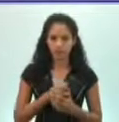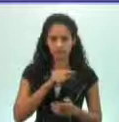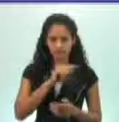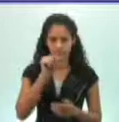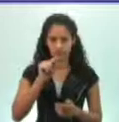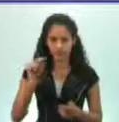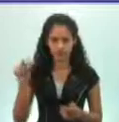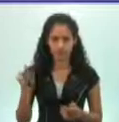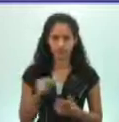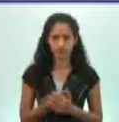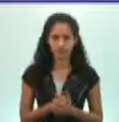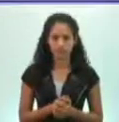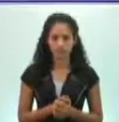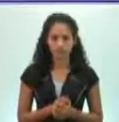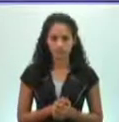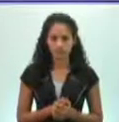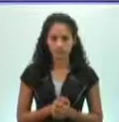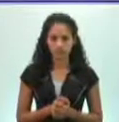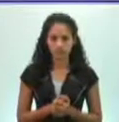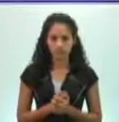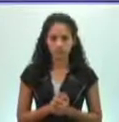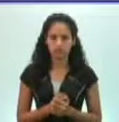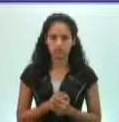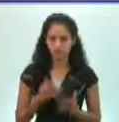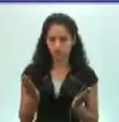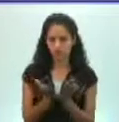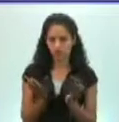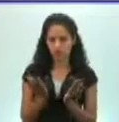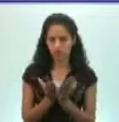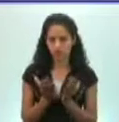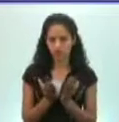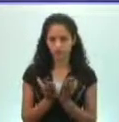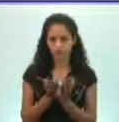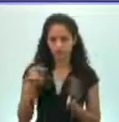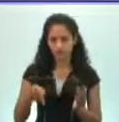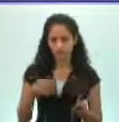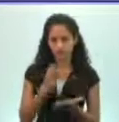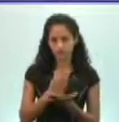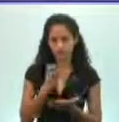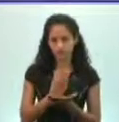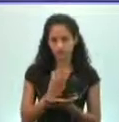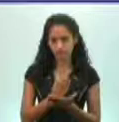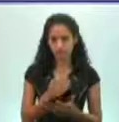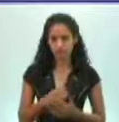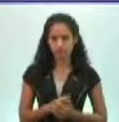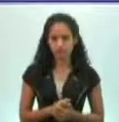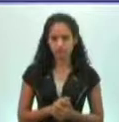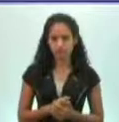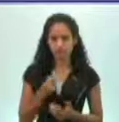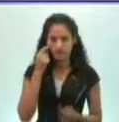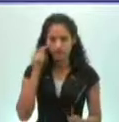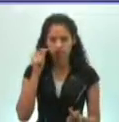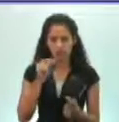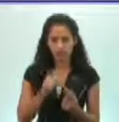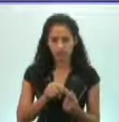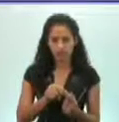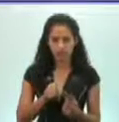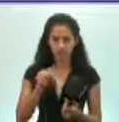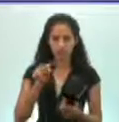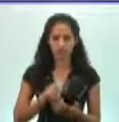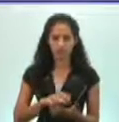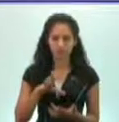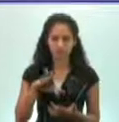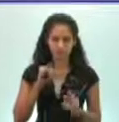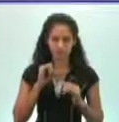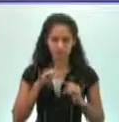gráficos, que estaremos estudiando en nuestra clase de hoy, con el objetivo de interpretar